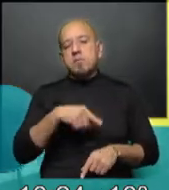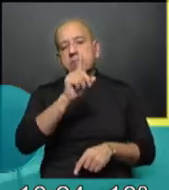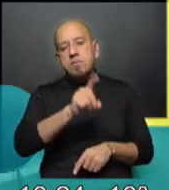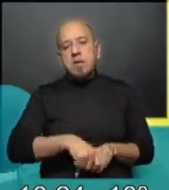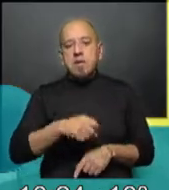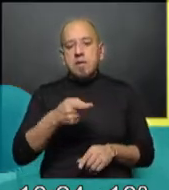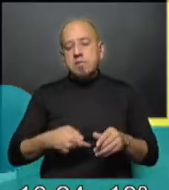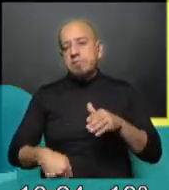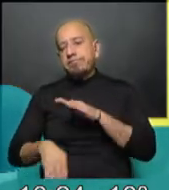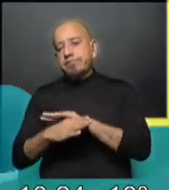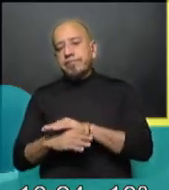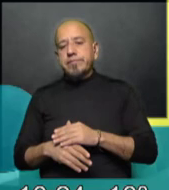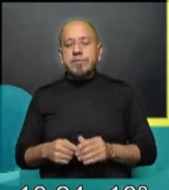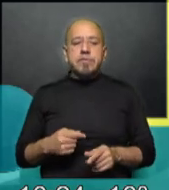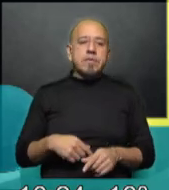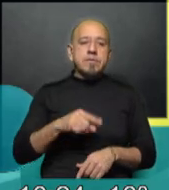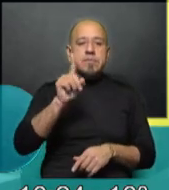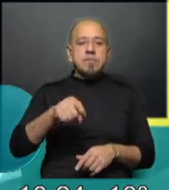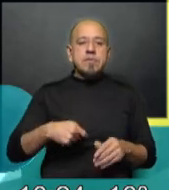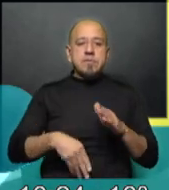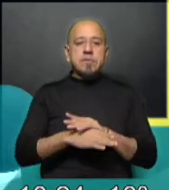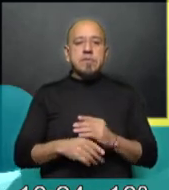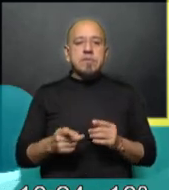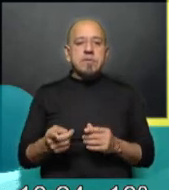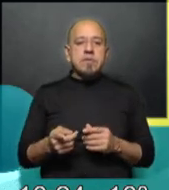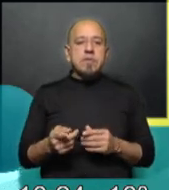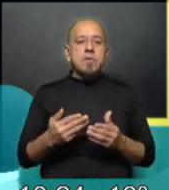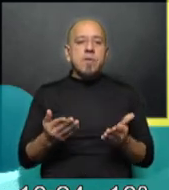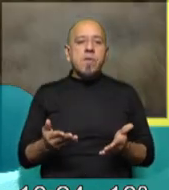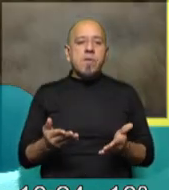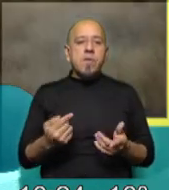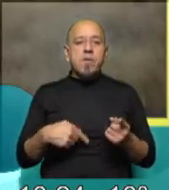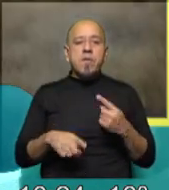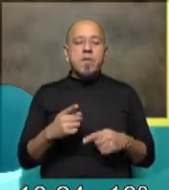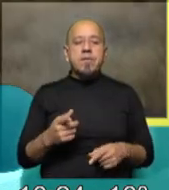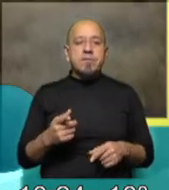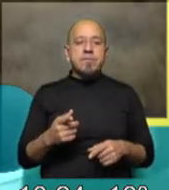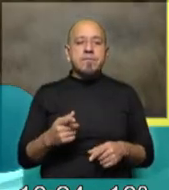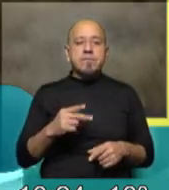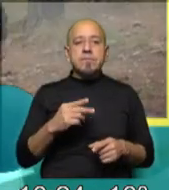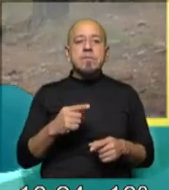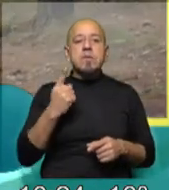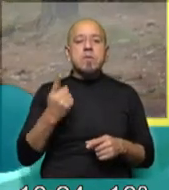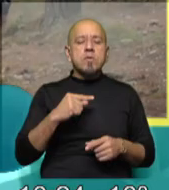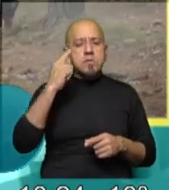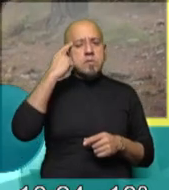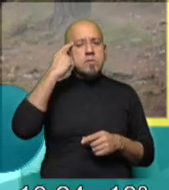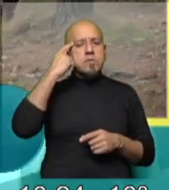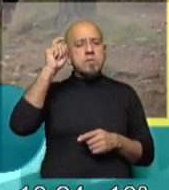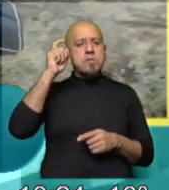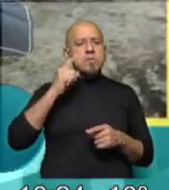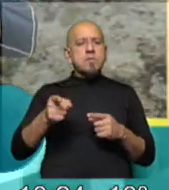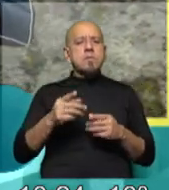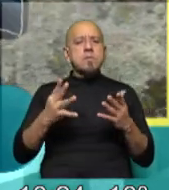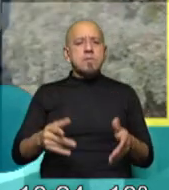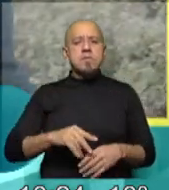Esa es la vida de estos sujetos, un poco marcada por el tedio. Hasta que a uno se le ocurre un día, che, ¿y